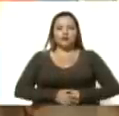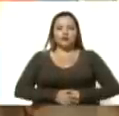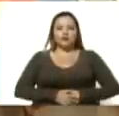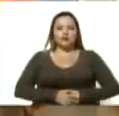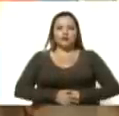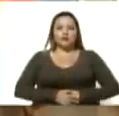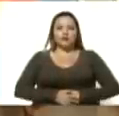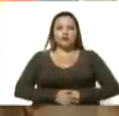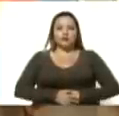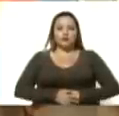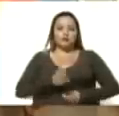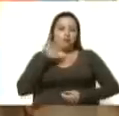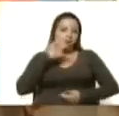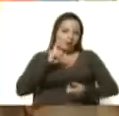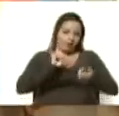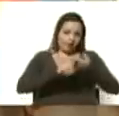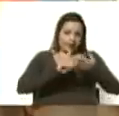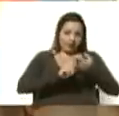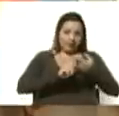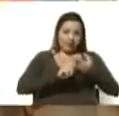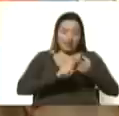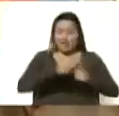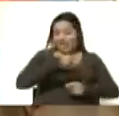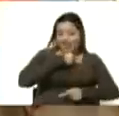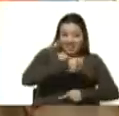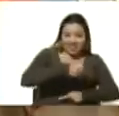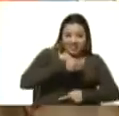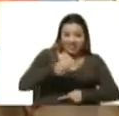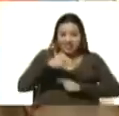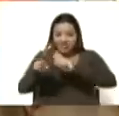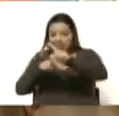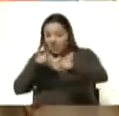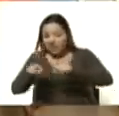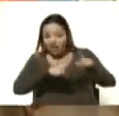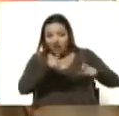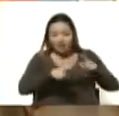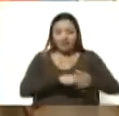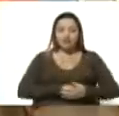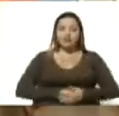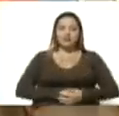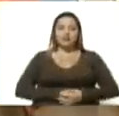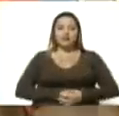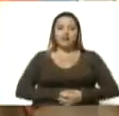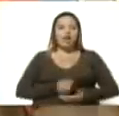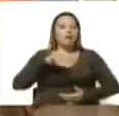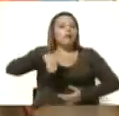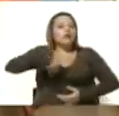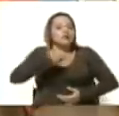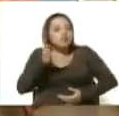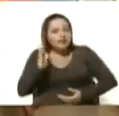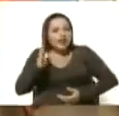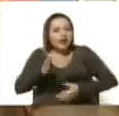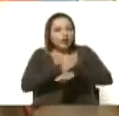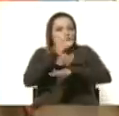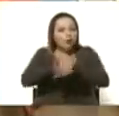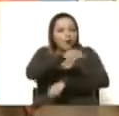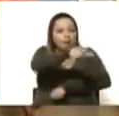son, entre otras, desde las entrevistas a los posibles responsables